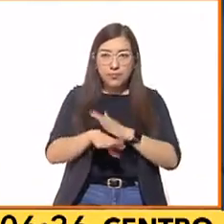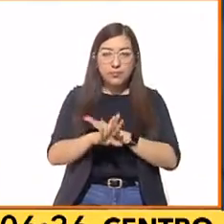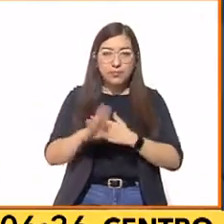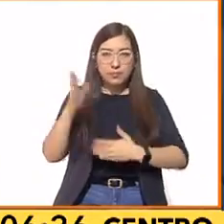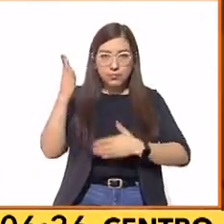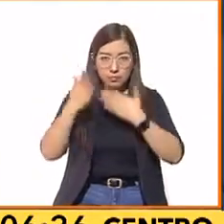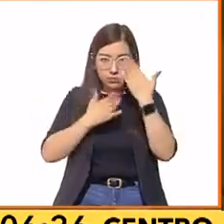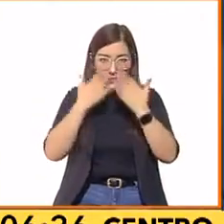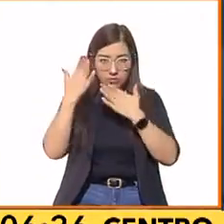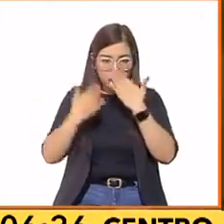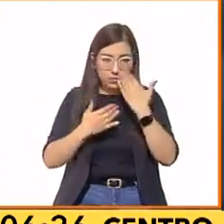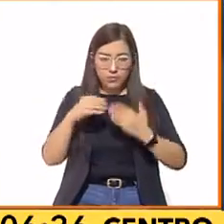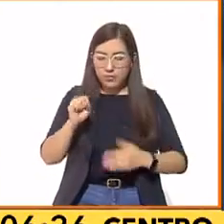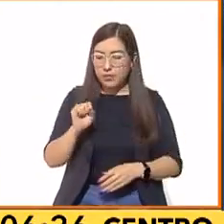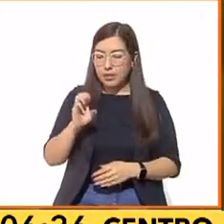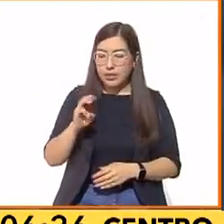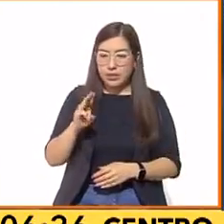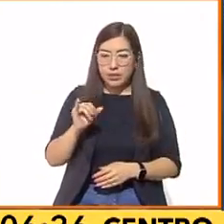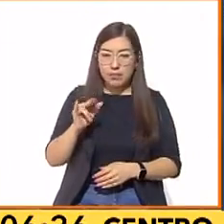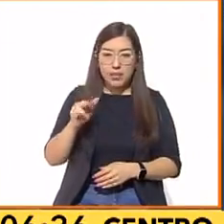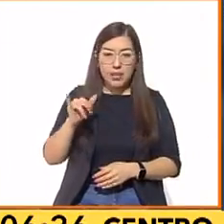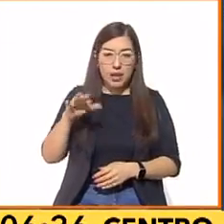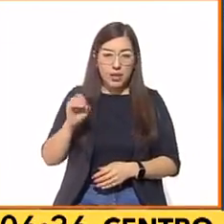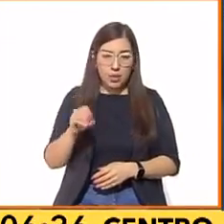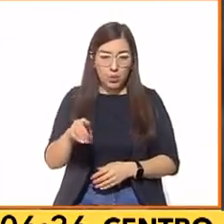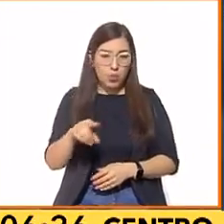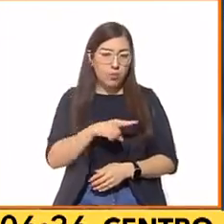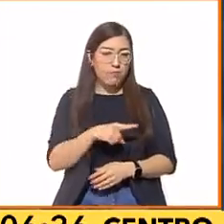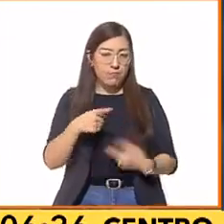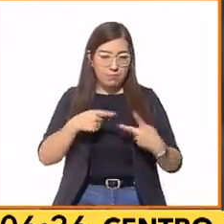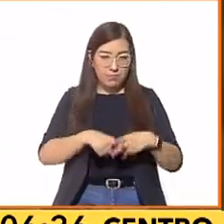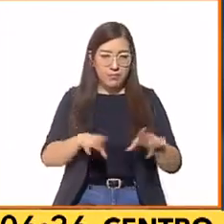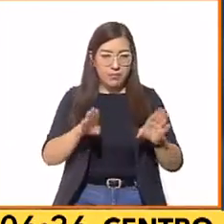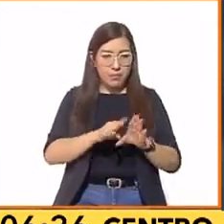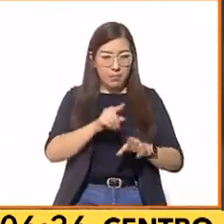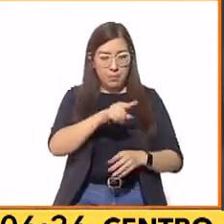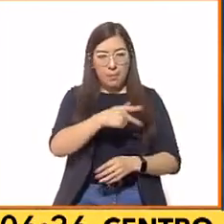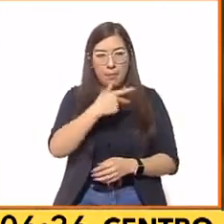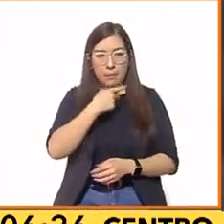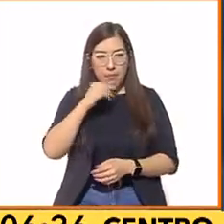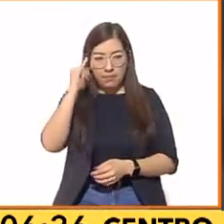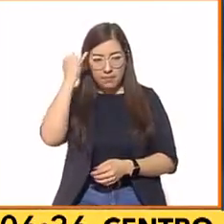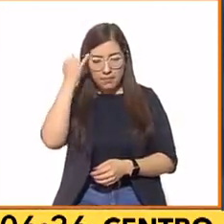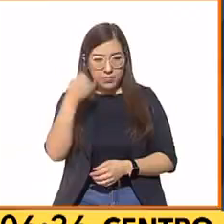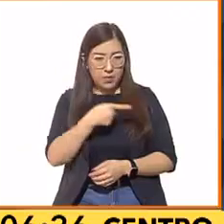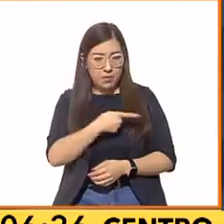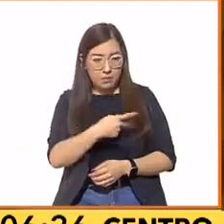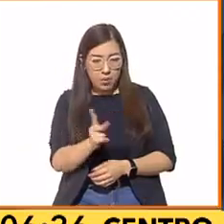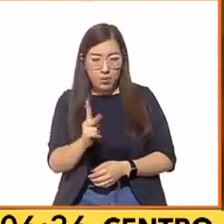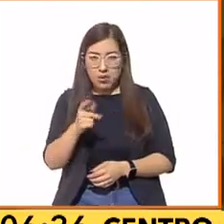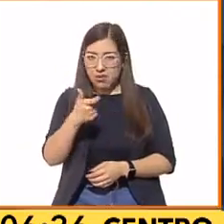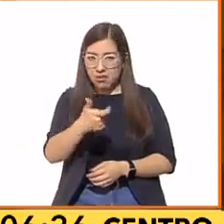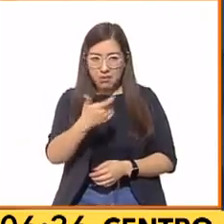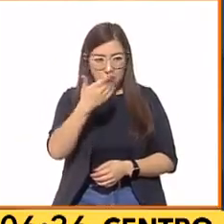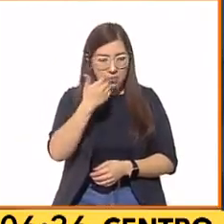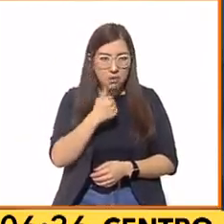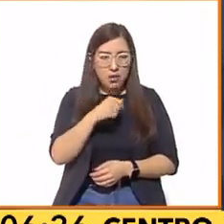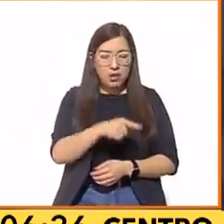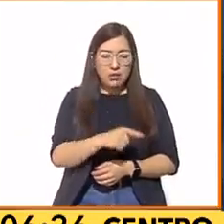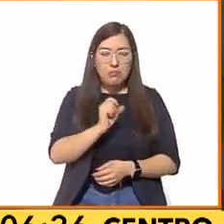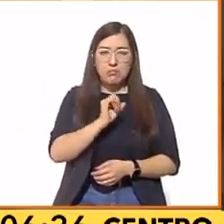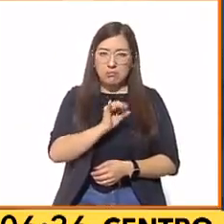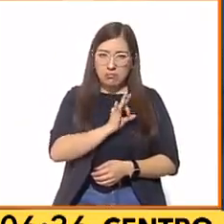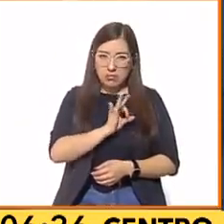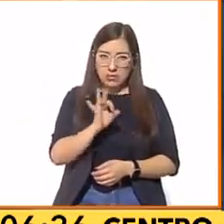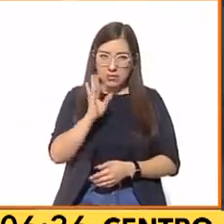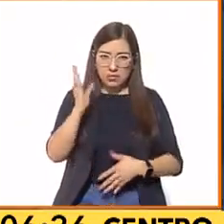la única manera en que un indígena pobre, sin recursos, podía estudiar, a pesar de que